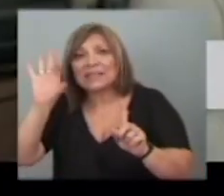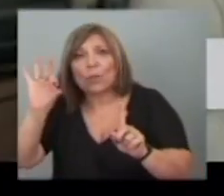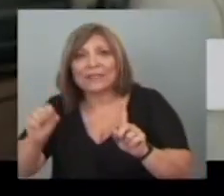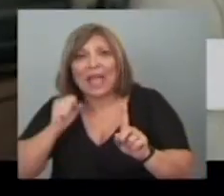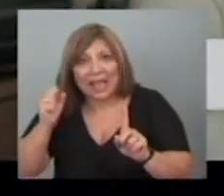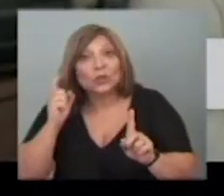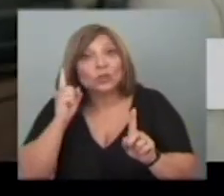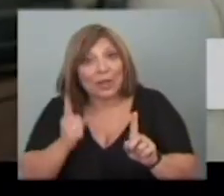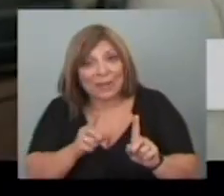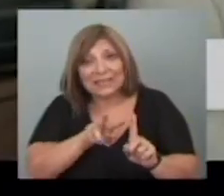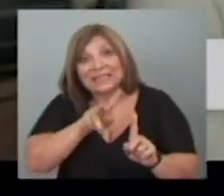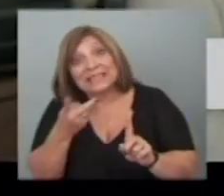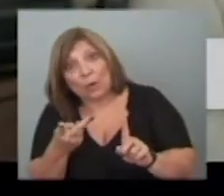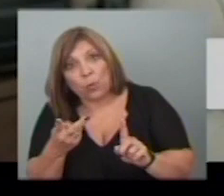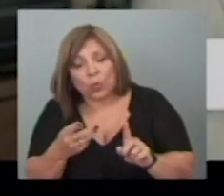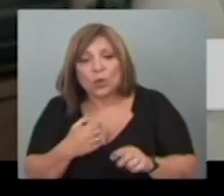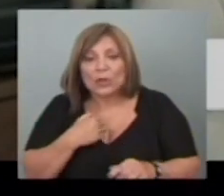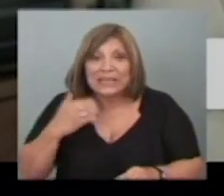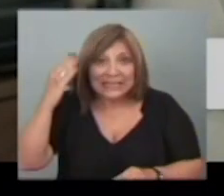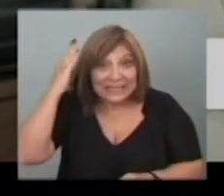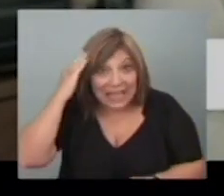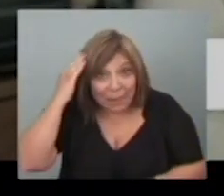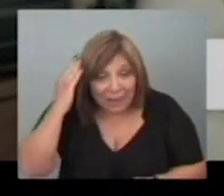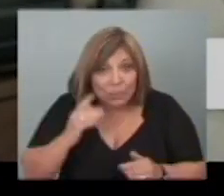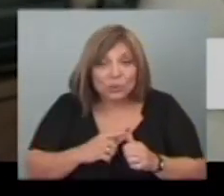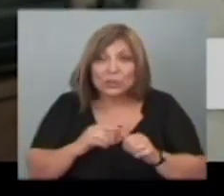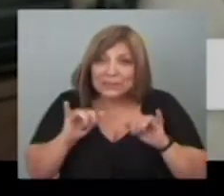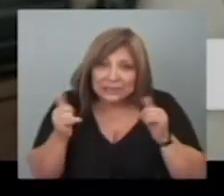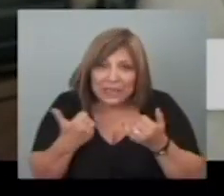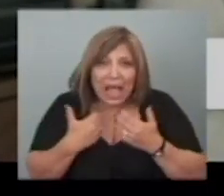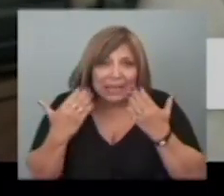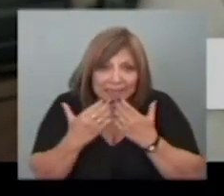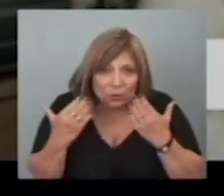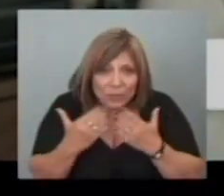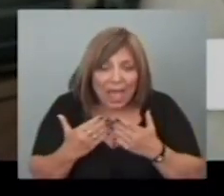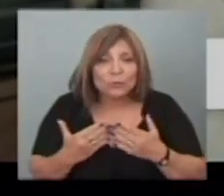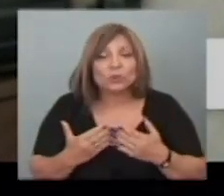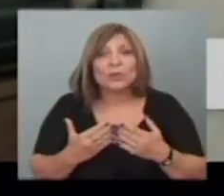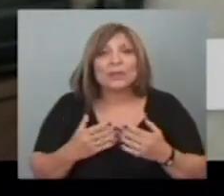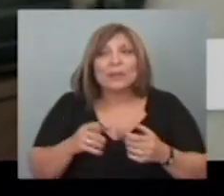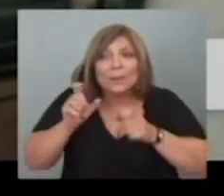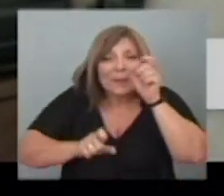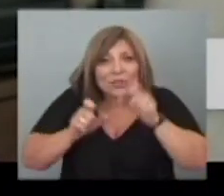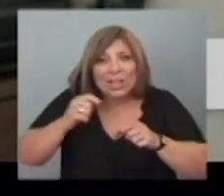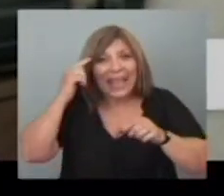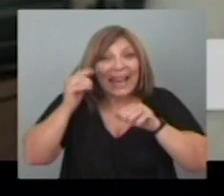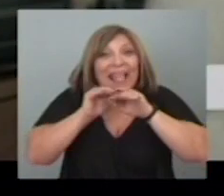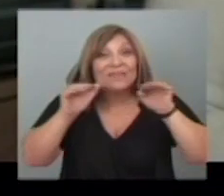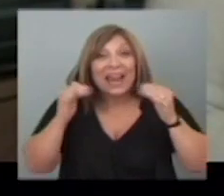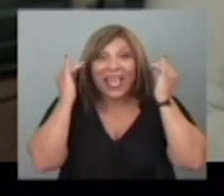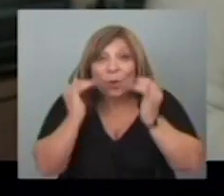edad. Lo que sabemos, por lo que se ha estudiado, la gente tiene un nivel